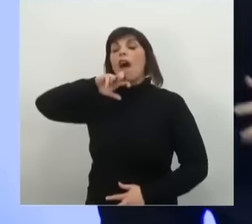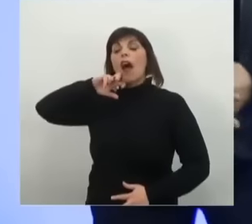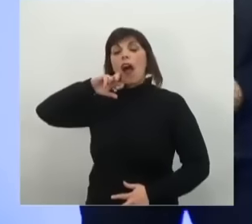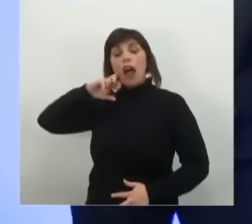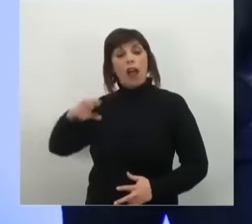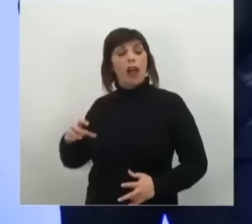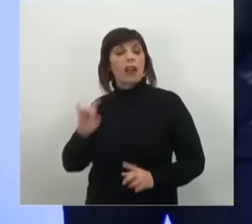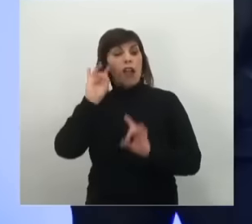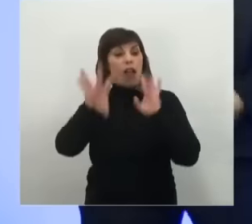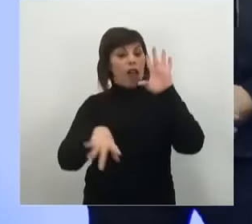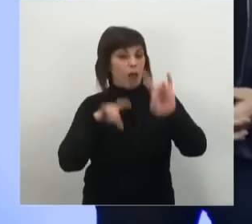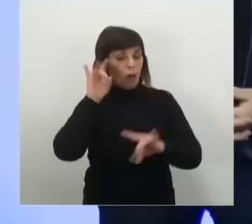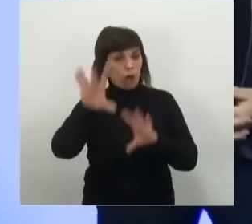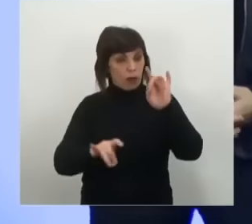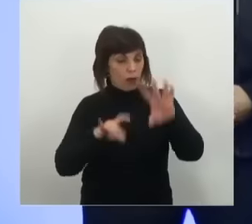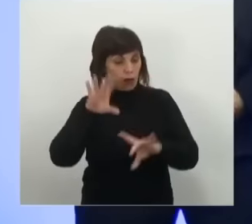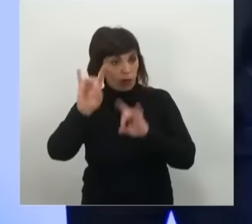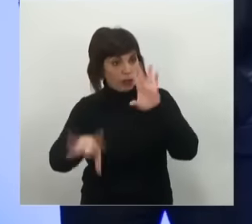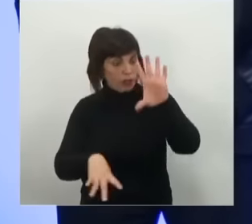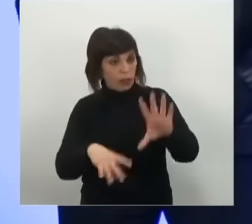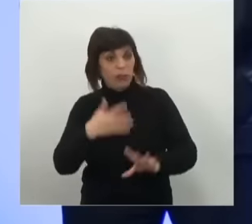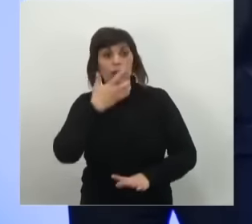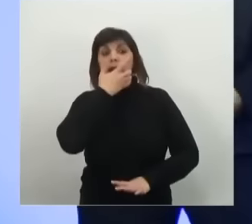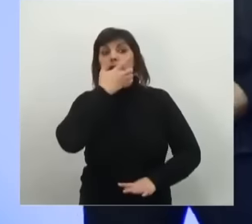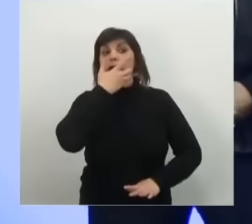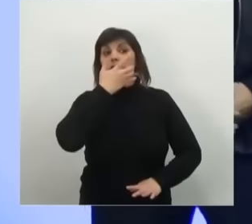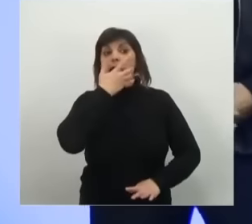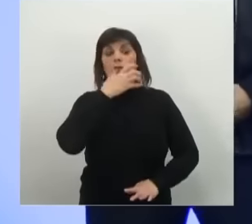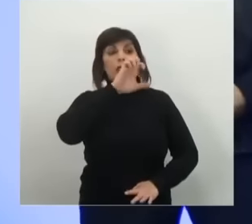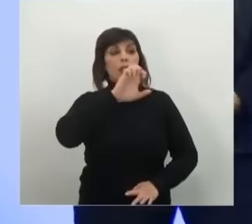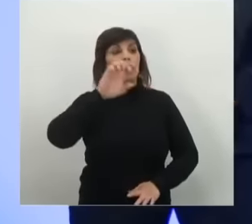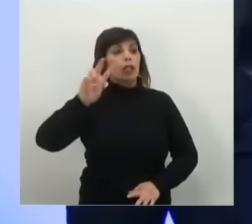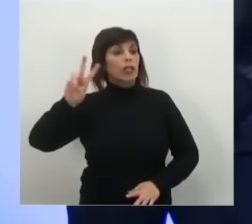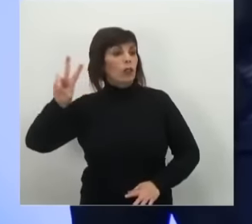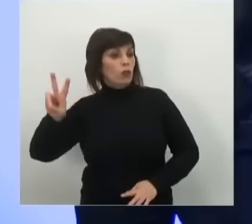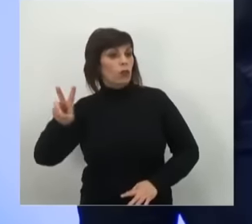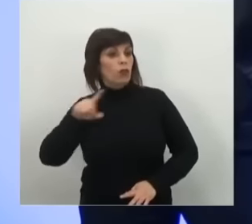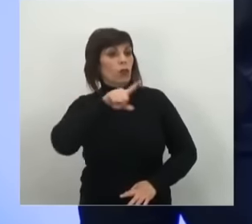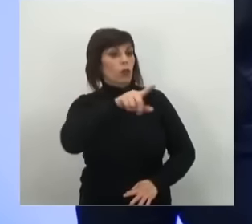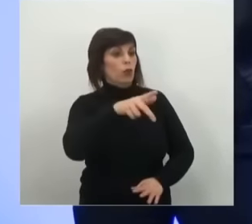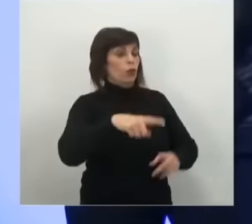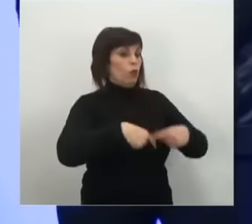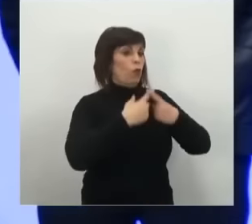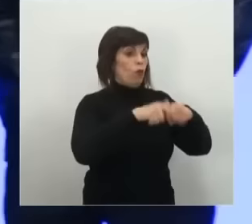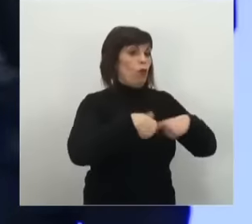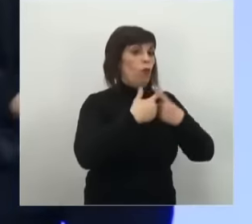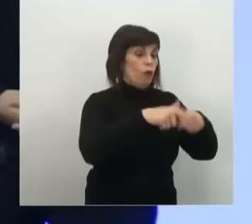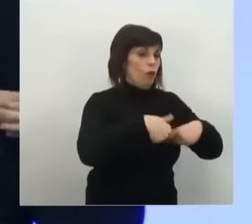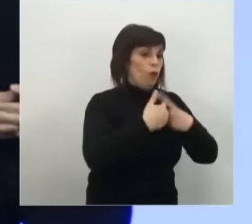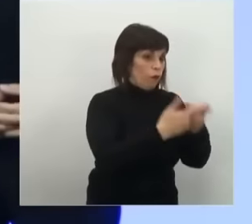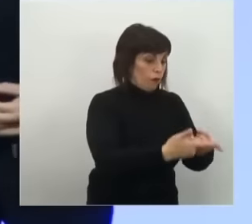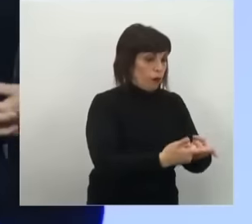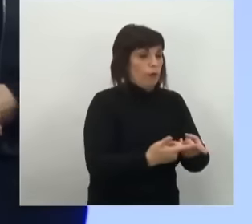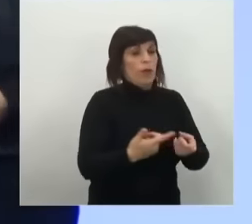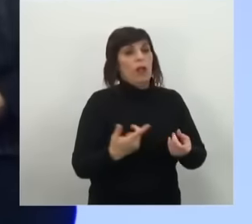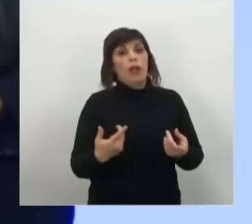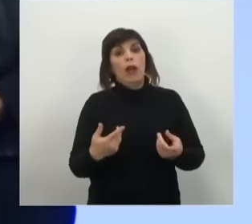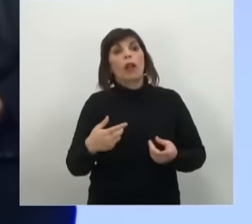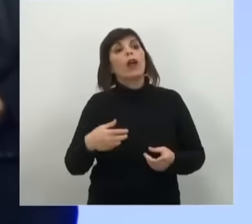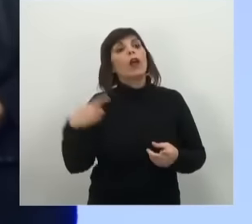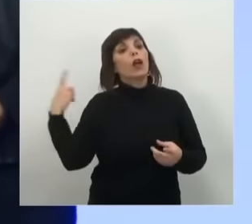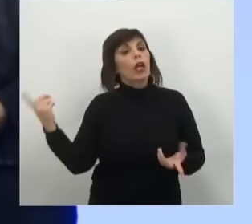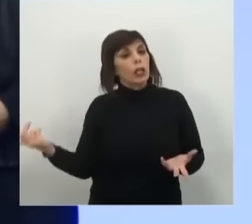familiar allá en los Estados Unidos Pues el mejor contacto soy yo porque cuando Israel está durmiendo nosotros estamos despiertos